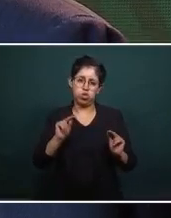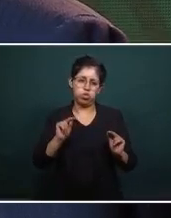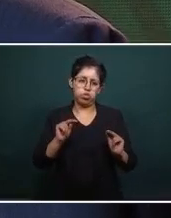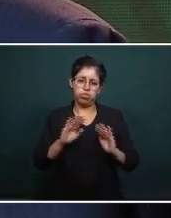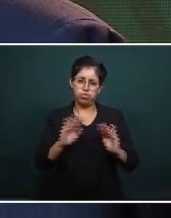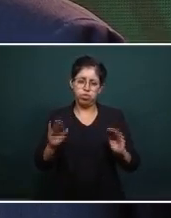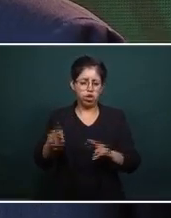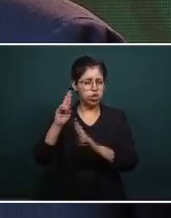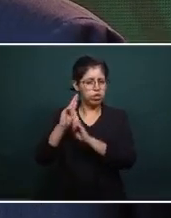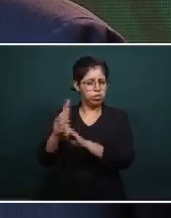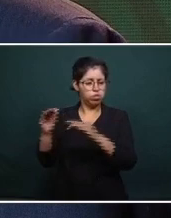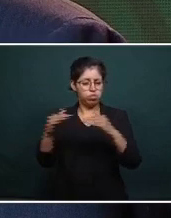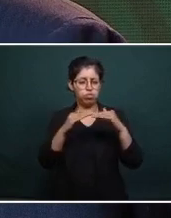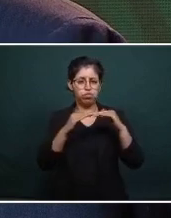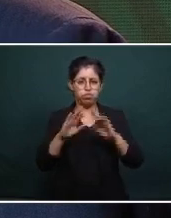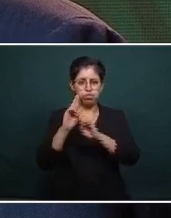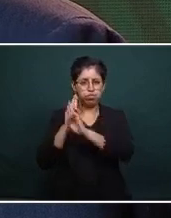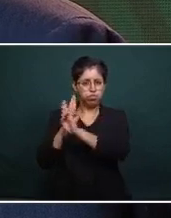Si